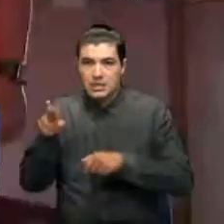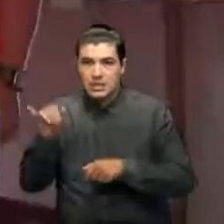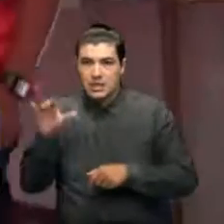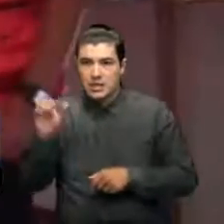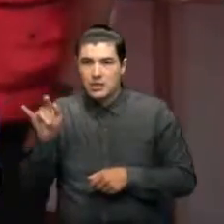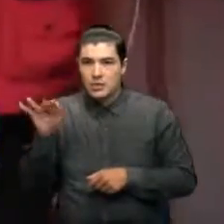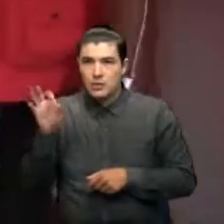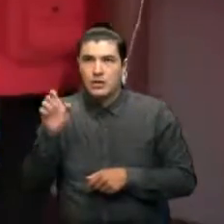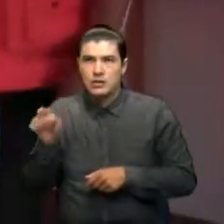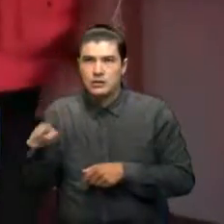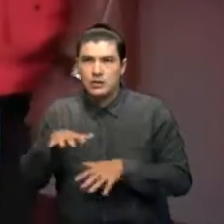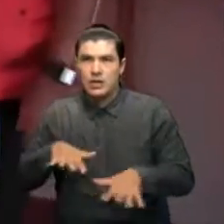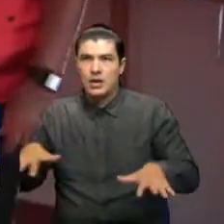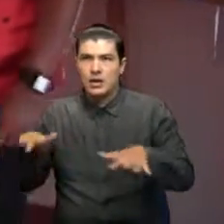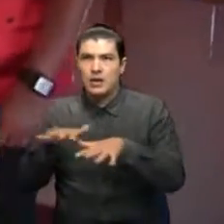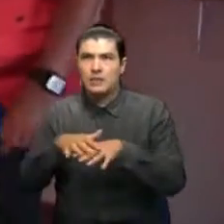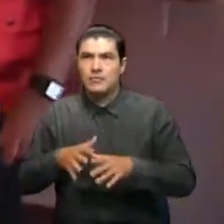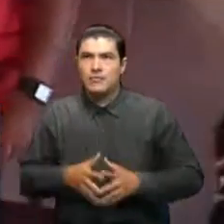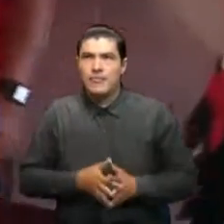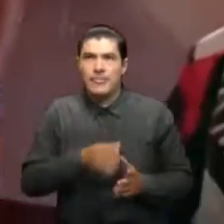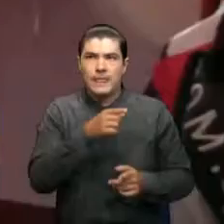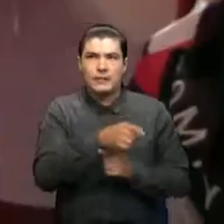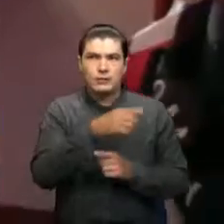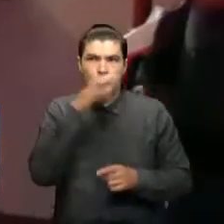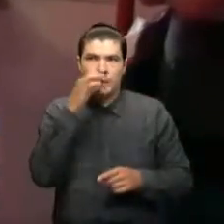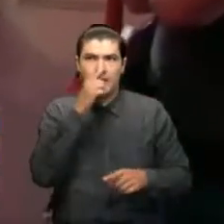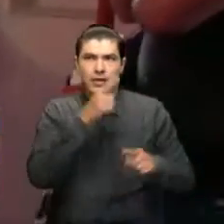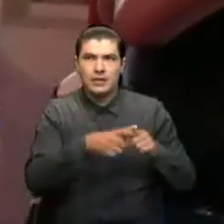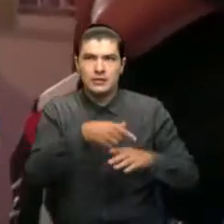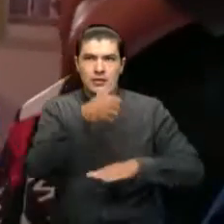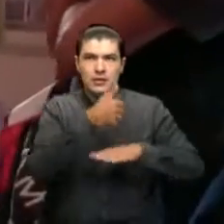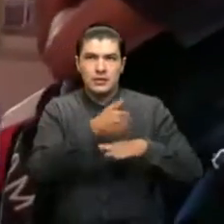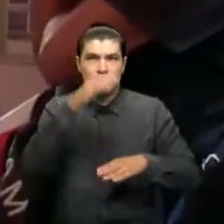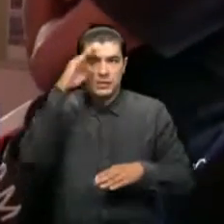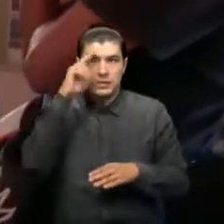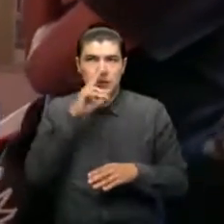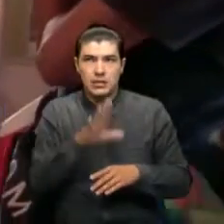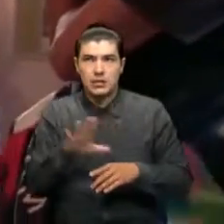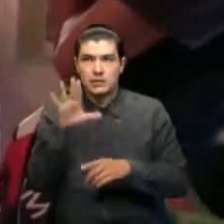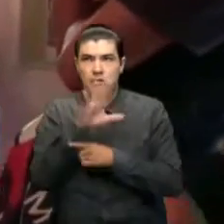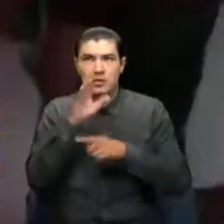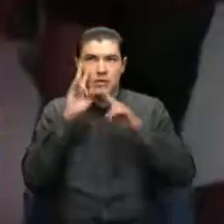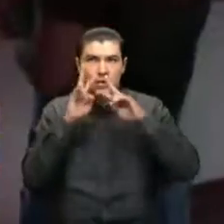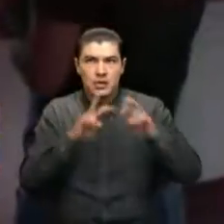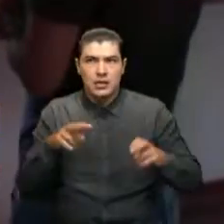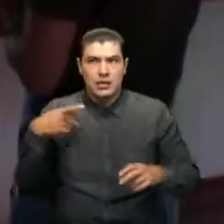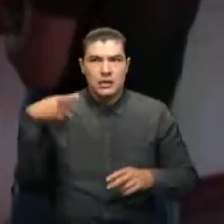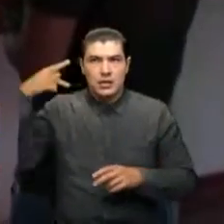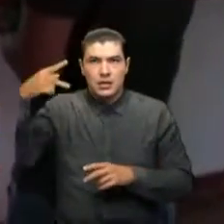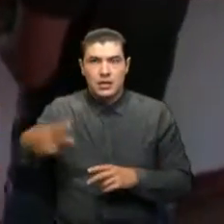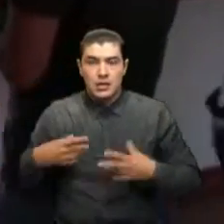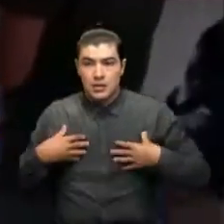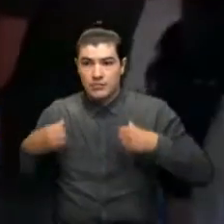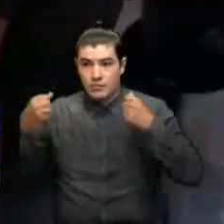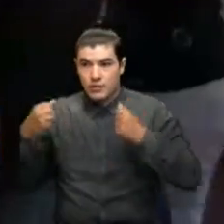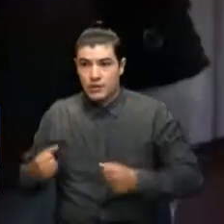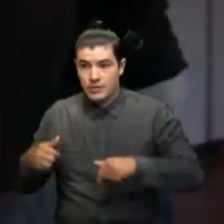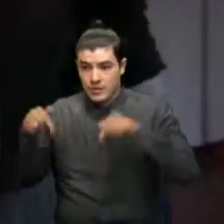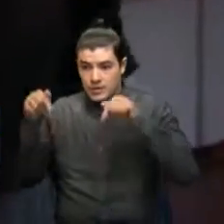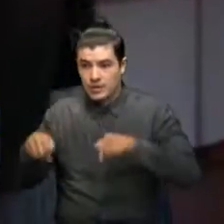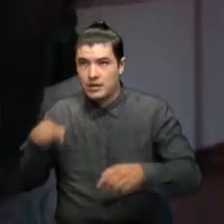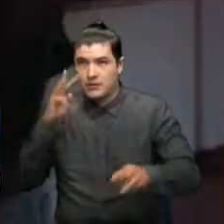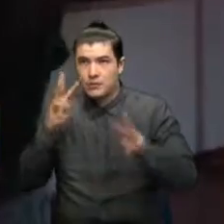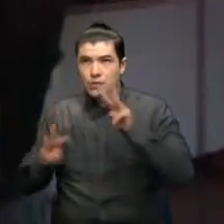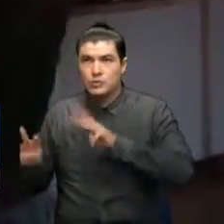de Boyacá. Jairo Guerrero Ruge, un ex agente de la Policía Nacional e investigador de historias, propietario del